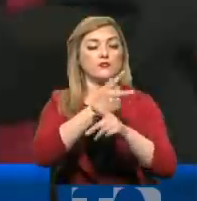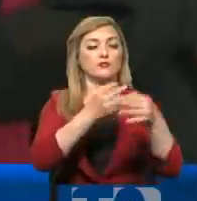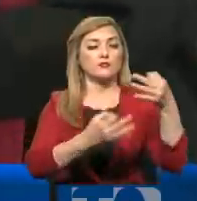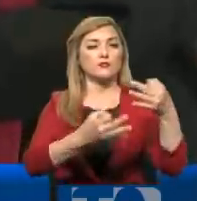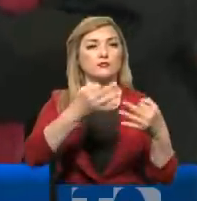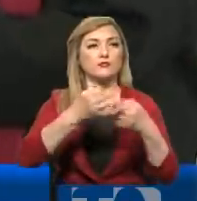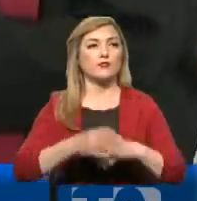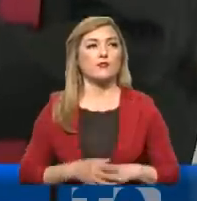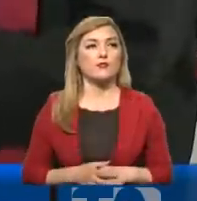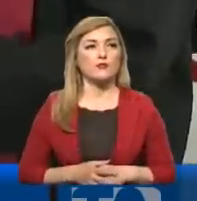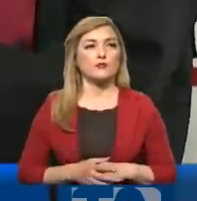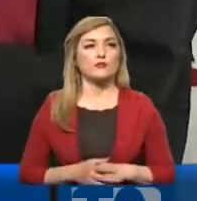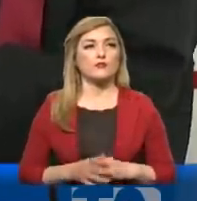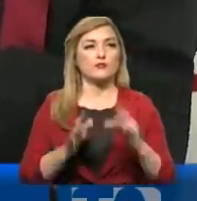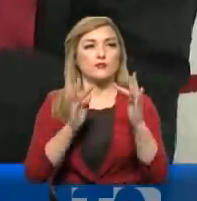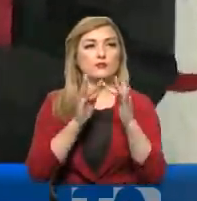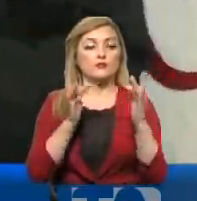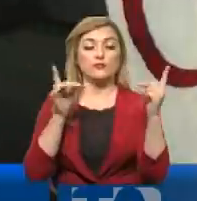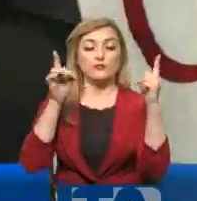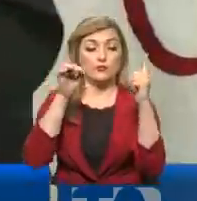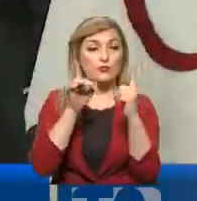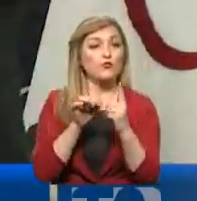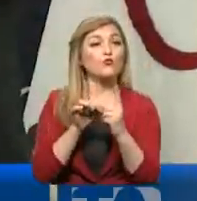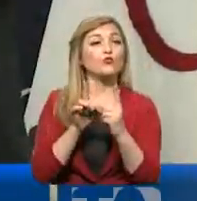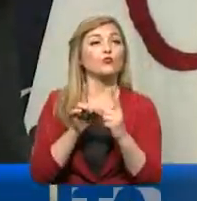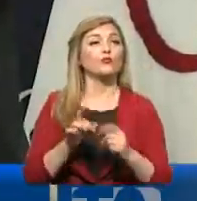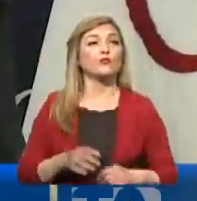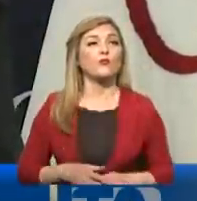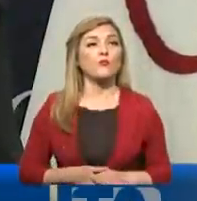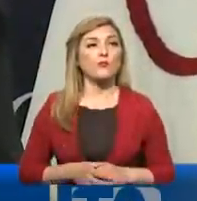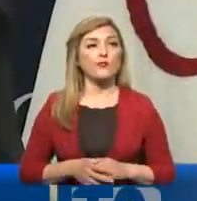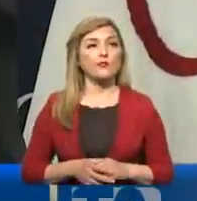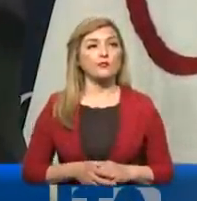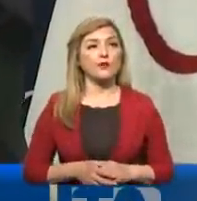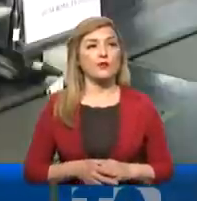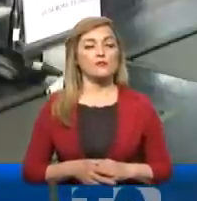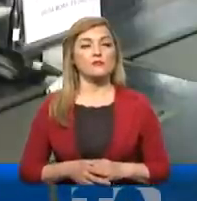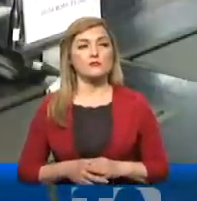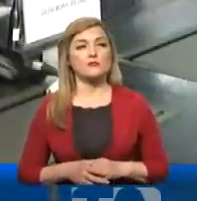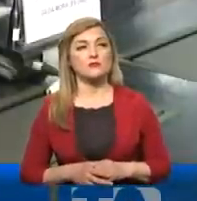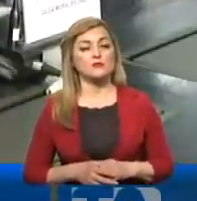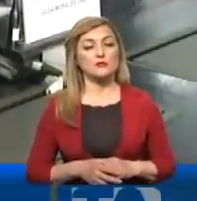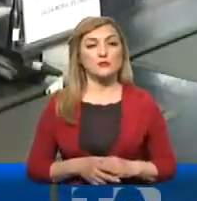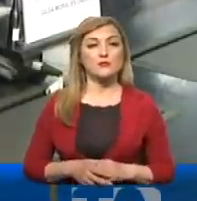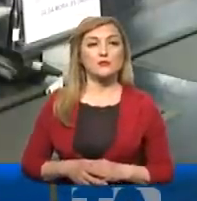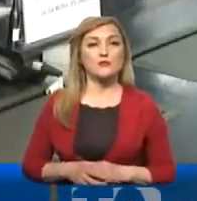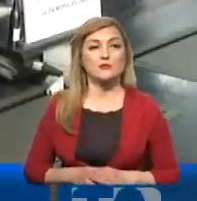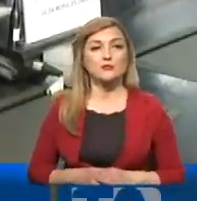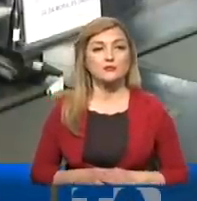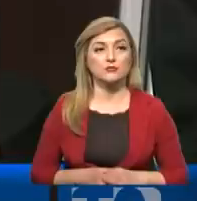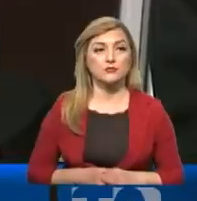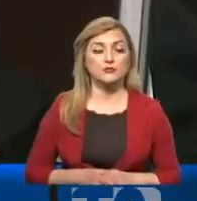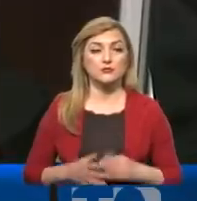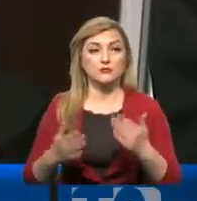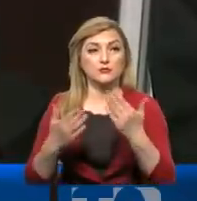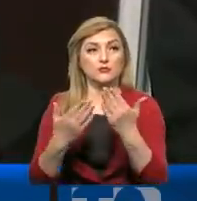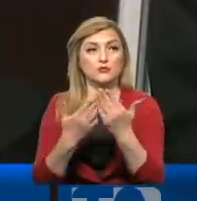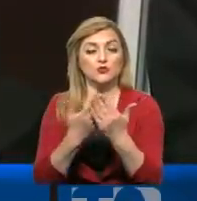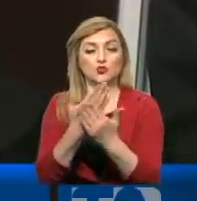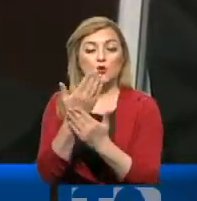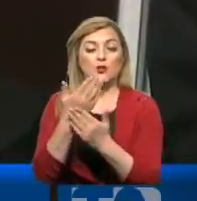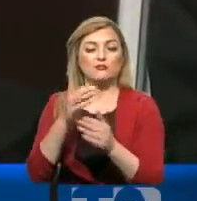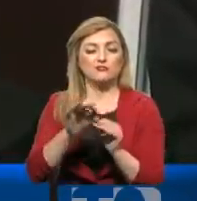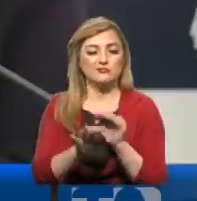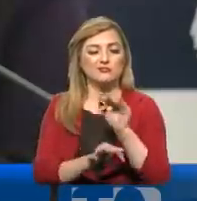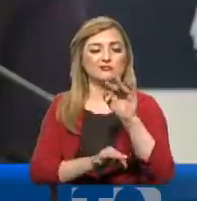Un primer acercamiento entre los titulares de estas entidades de la función judicial luego de que se consolidara una renovación parcial en la